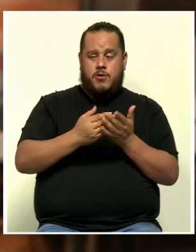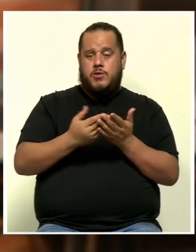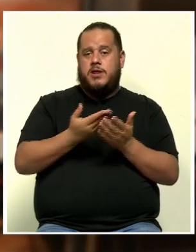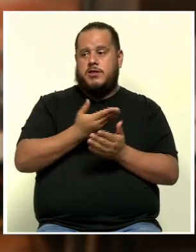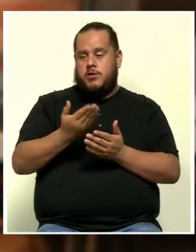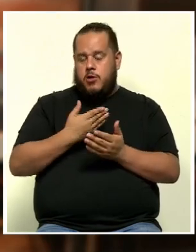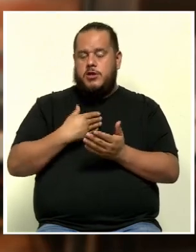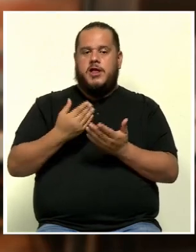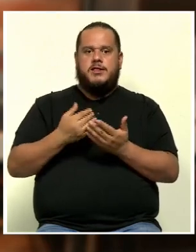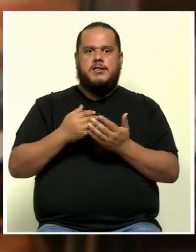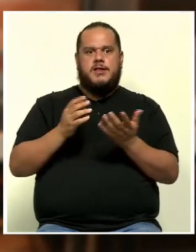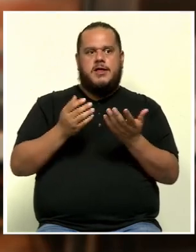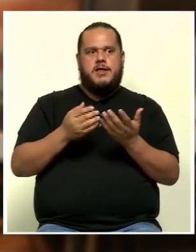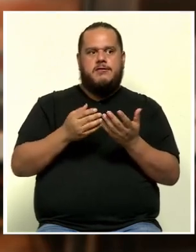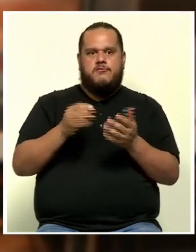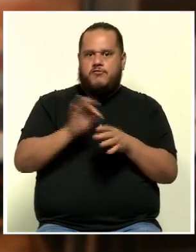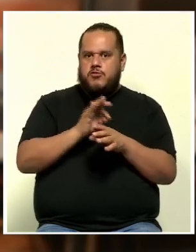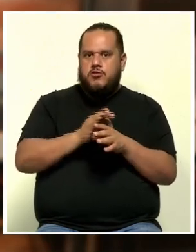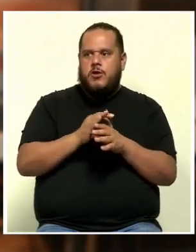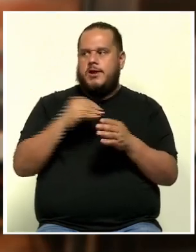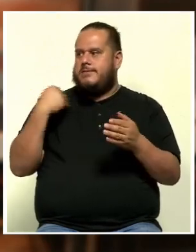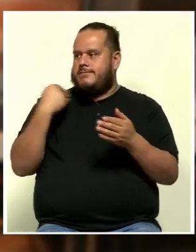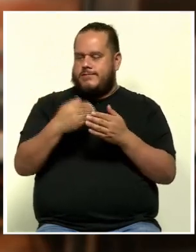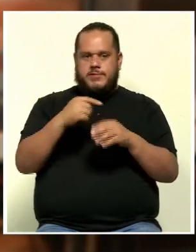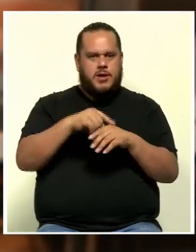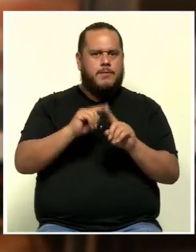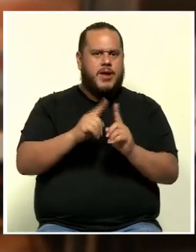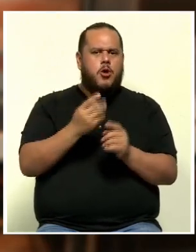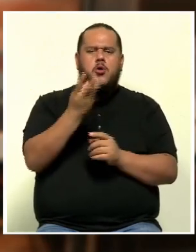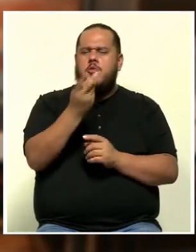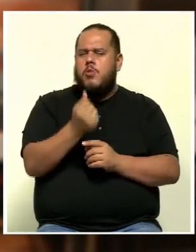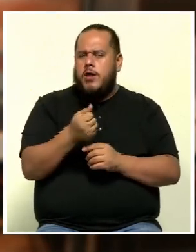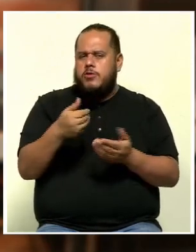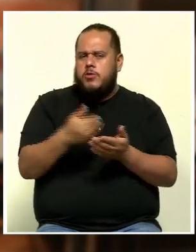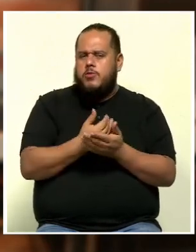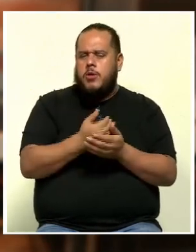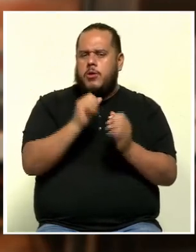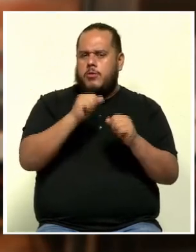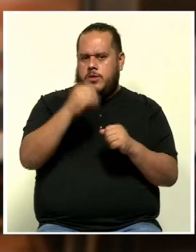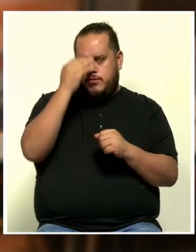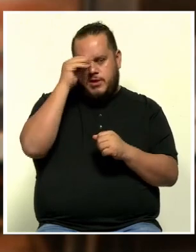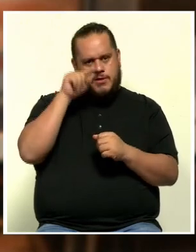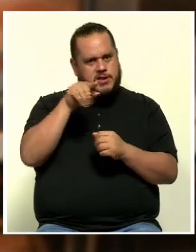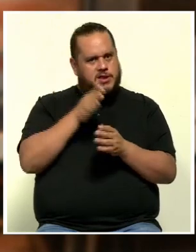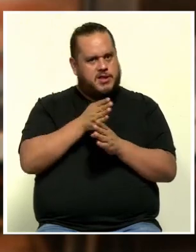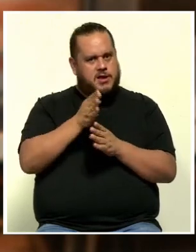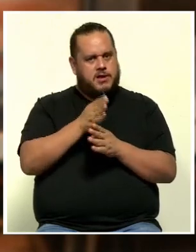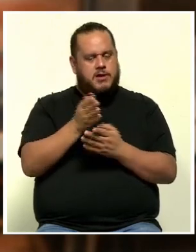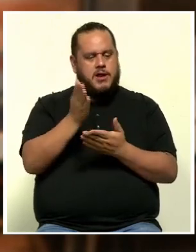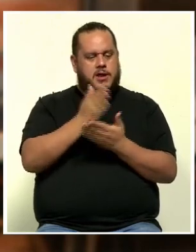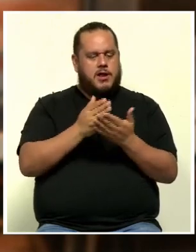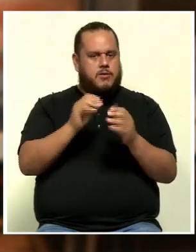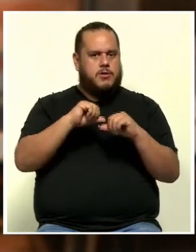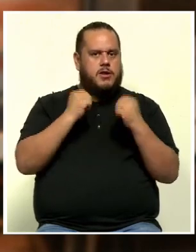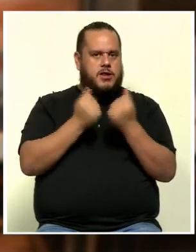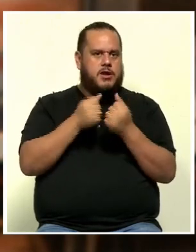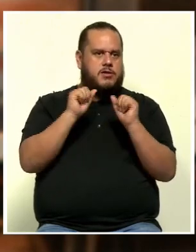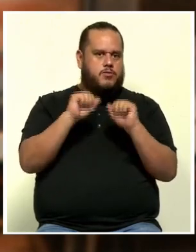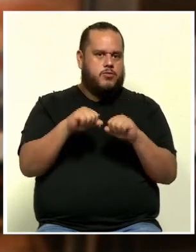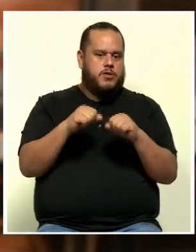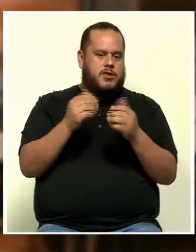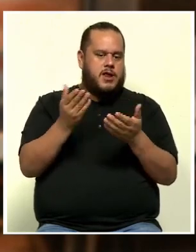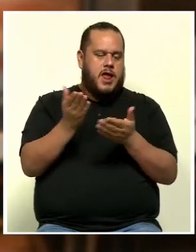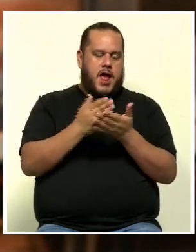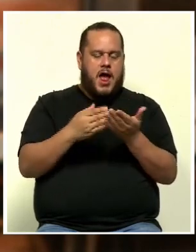mucho tiempo, pero de cuánto nuevo podemos saber de esa disciplina, y en algunas áreas puede ser muy,